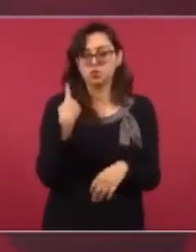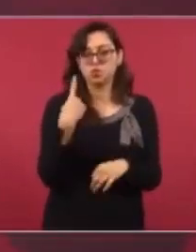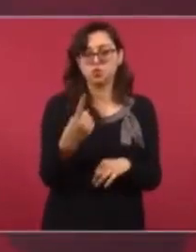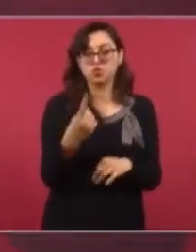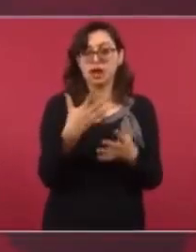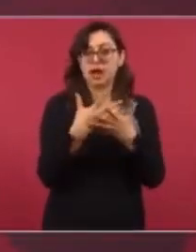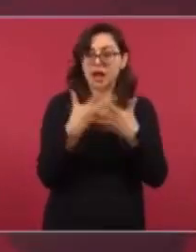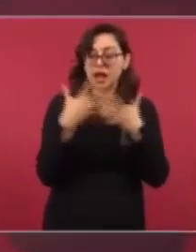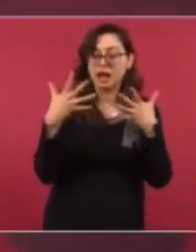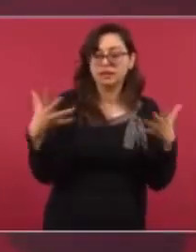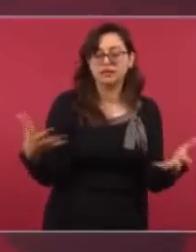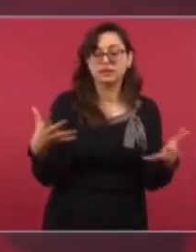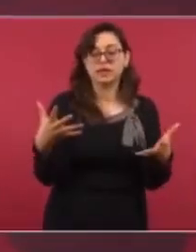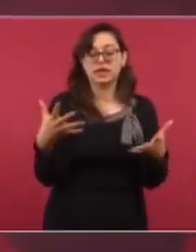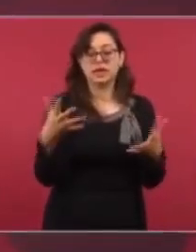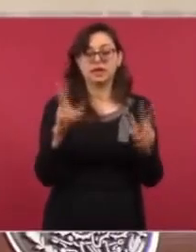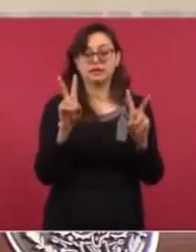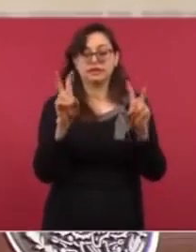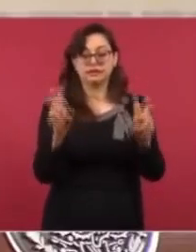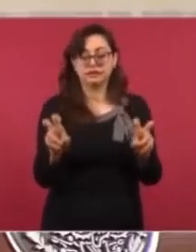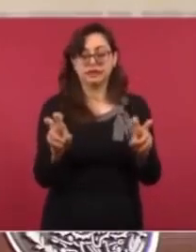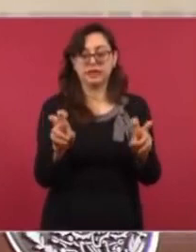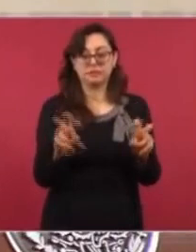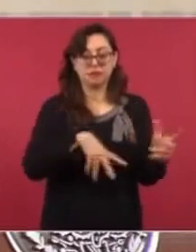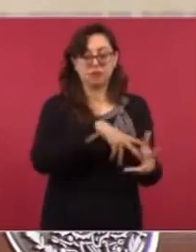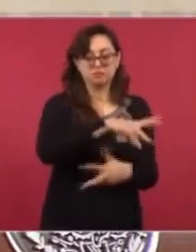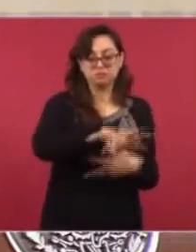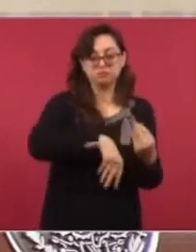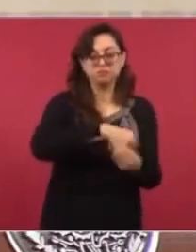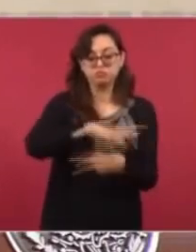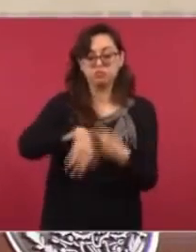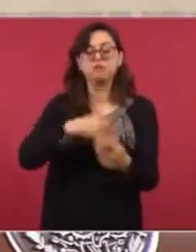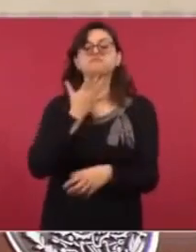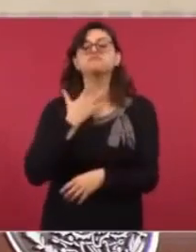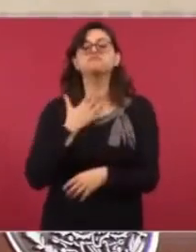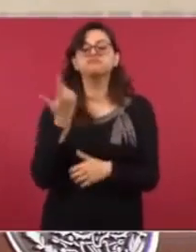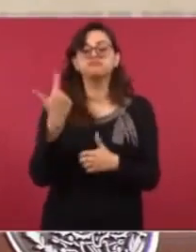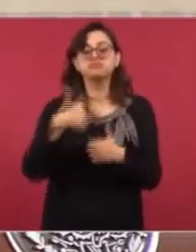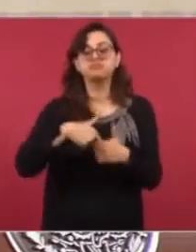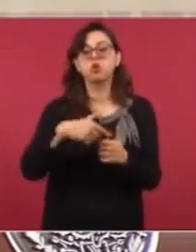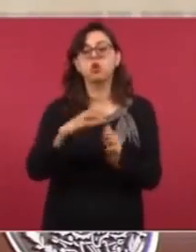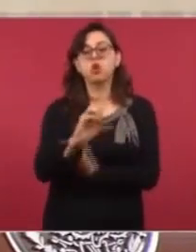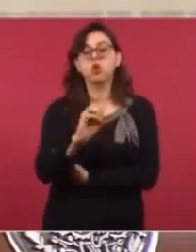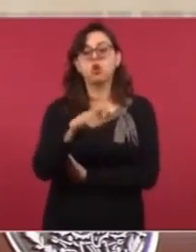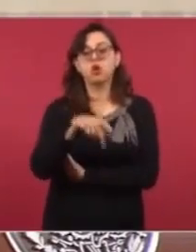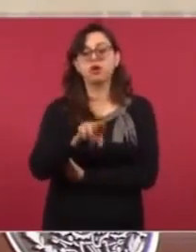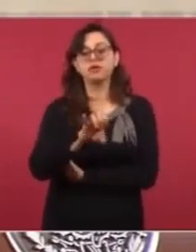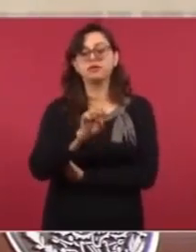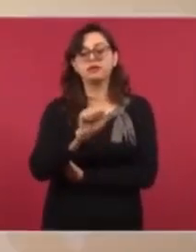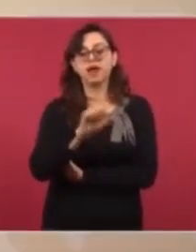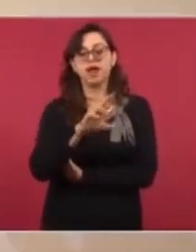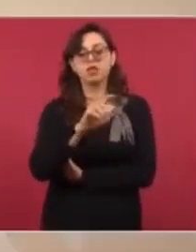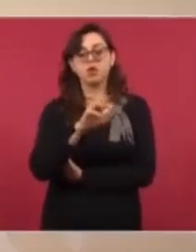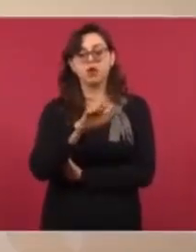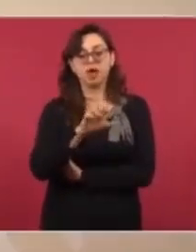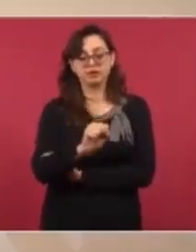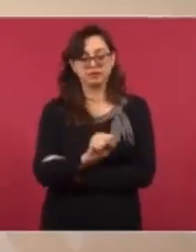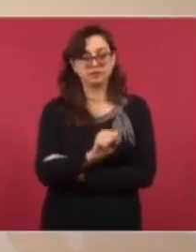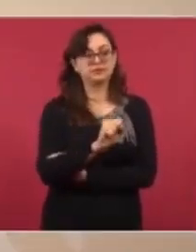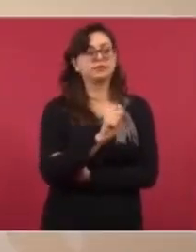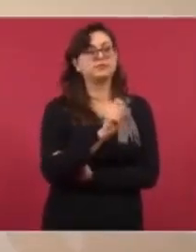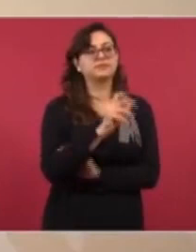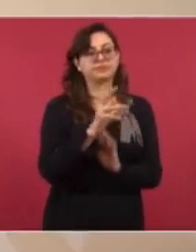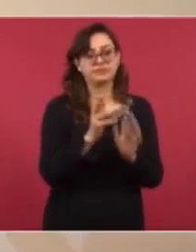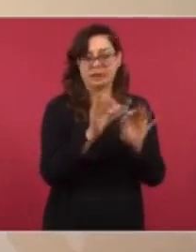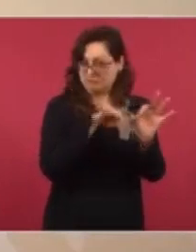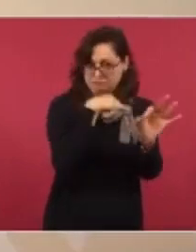para convertir el combustóleo en gasolinas, que se llaman coquizadoras, otra en